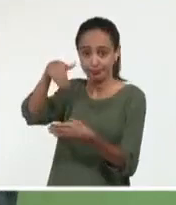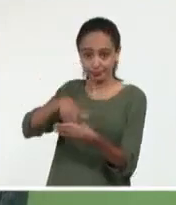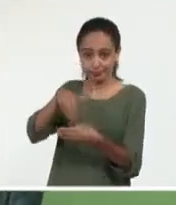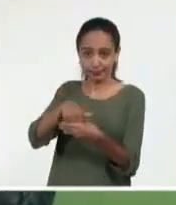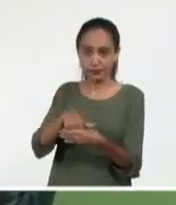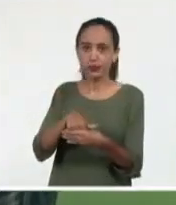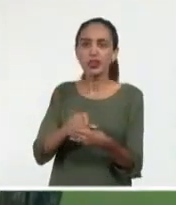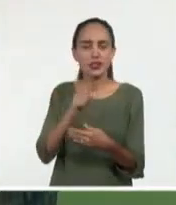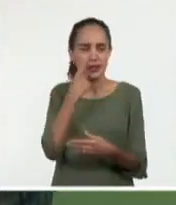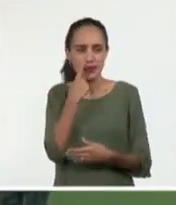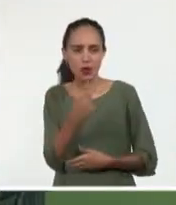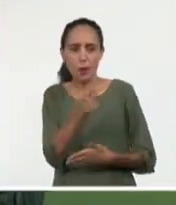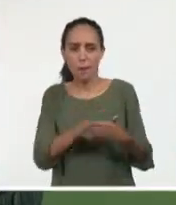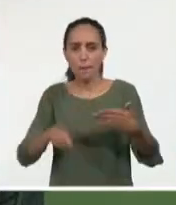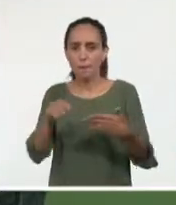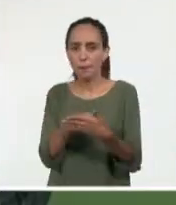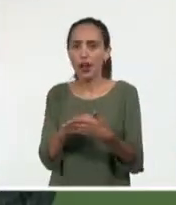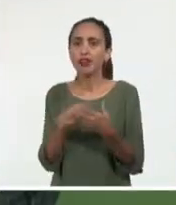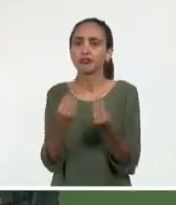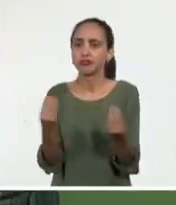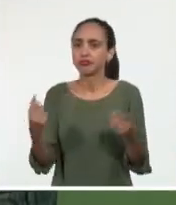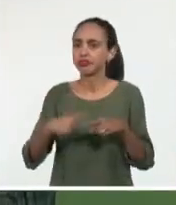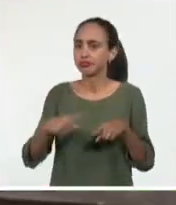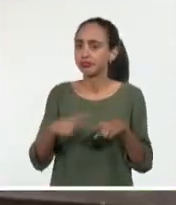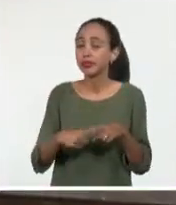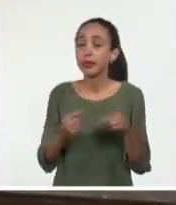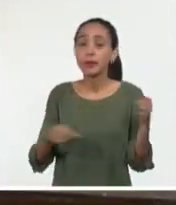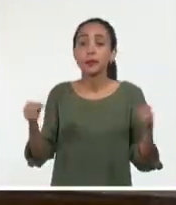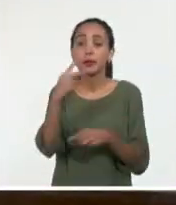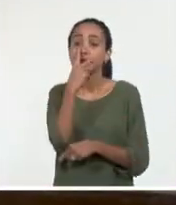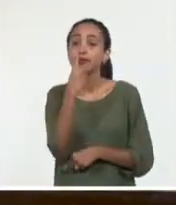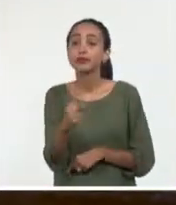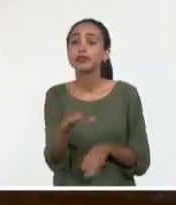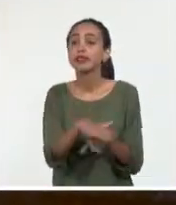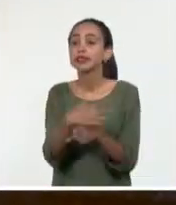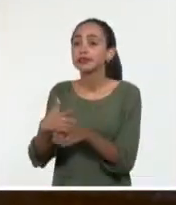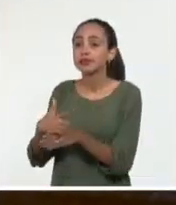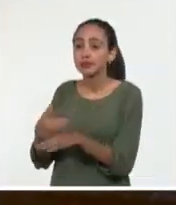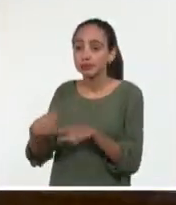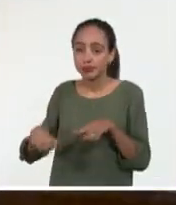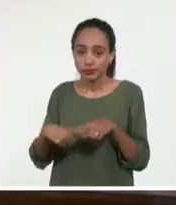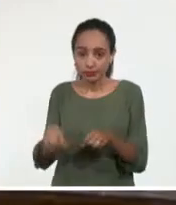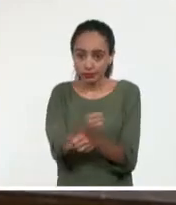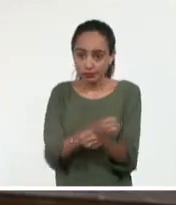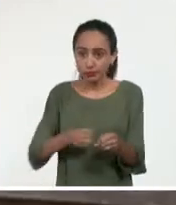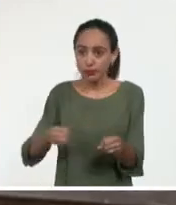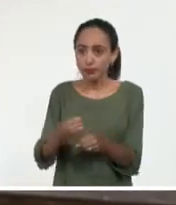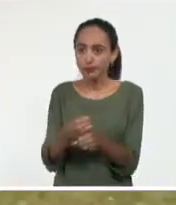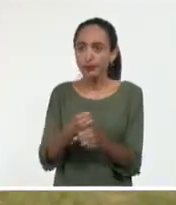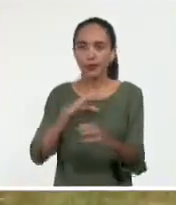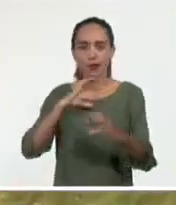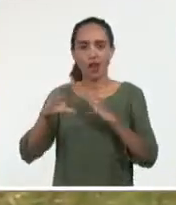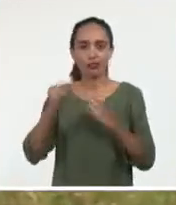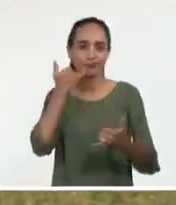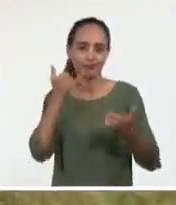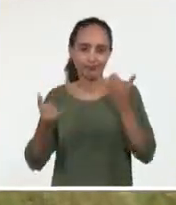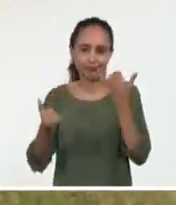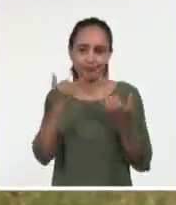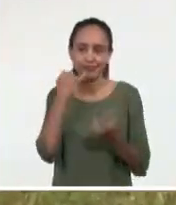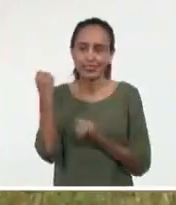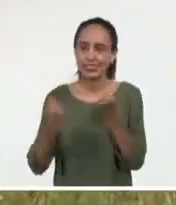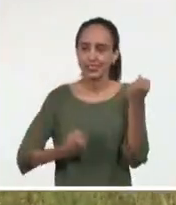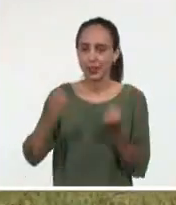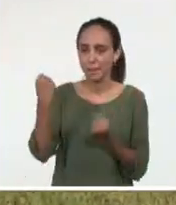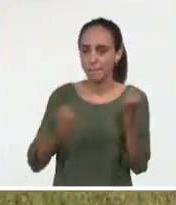se comprobaron los planes de aseguramiento con énfasis en las variantes a utilizar para las comunicaciones, el